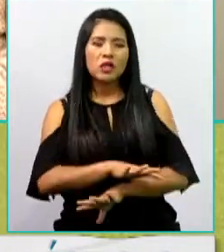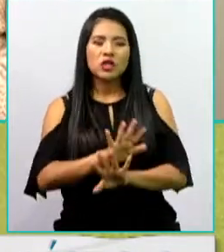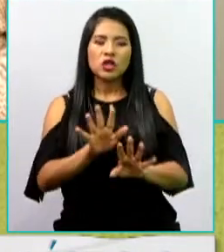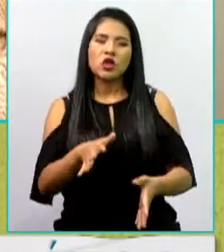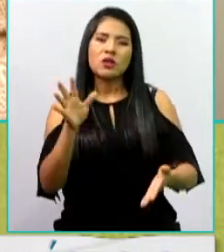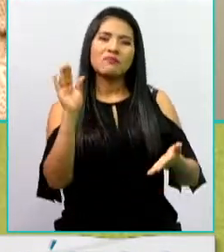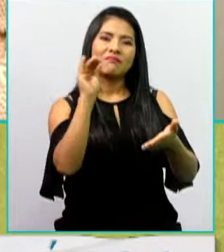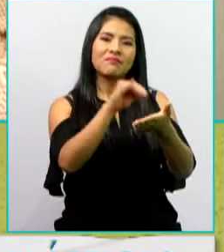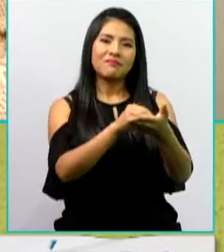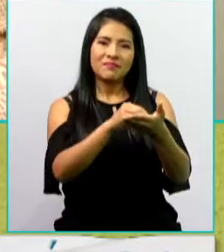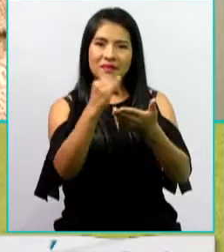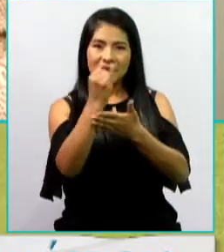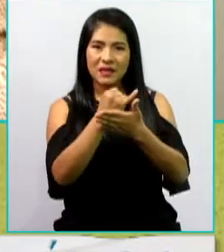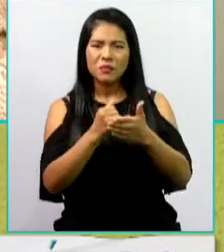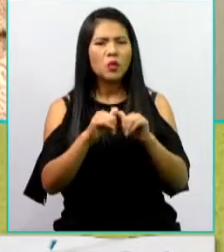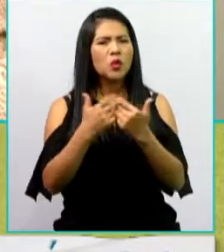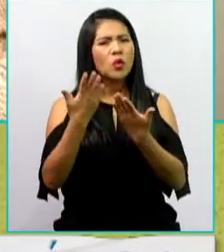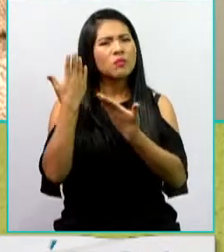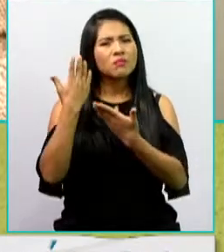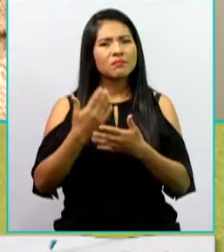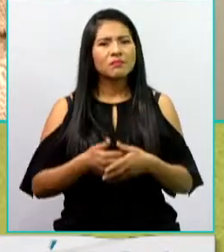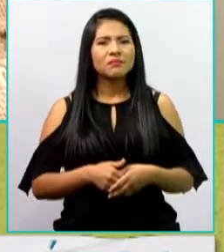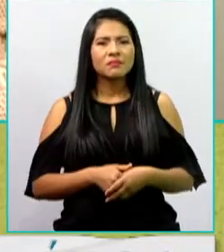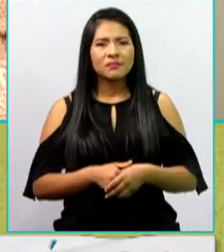por ejemplo. A mí